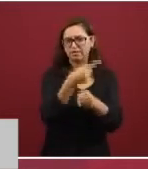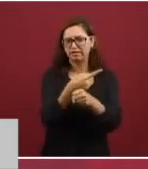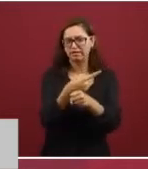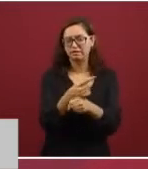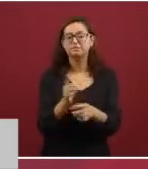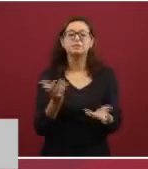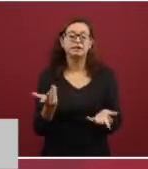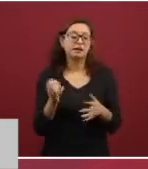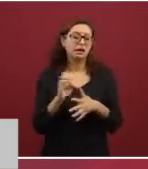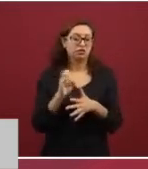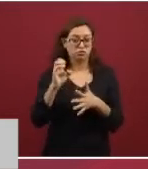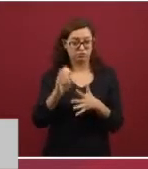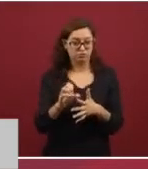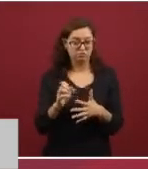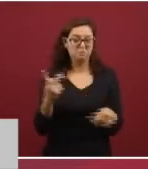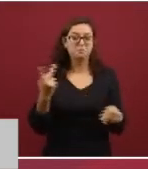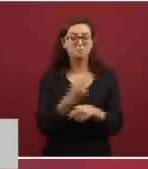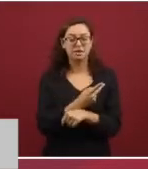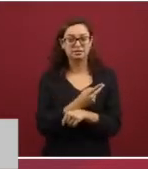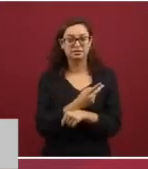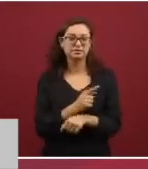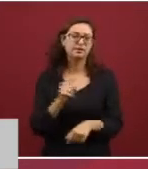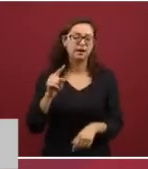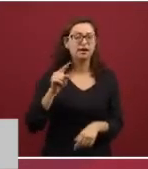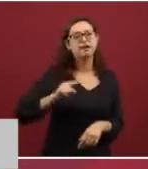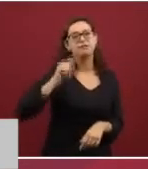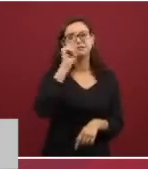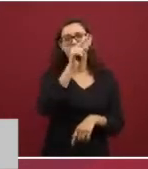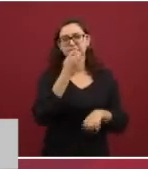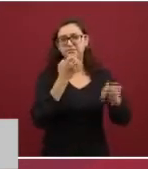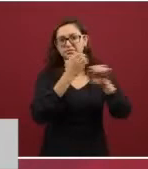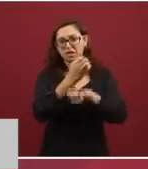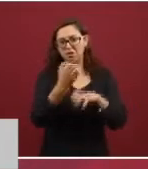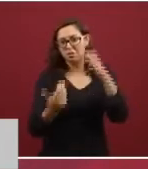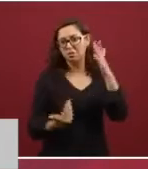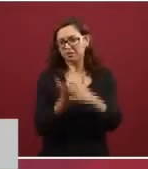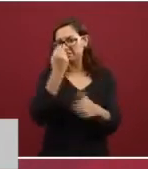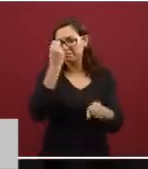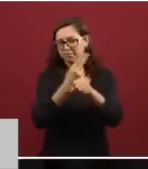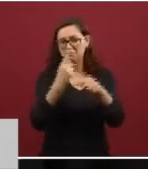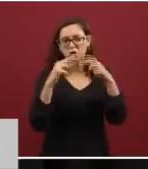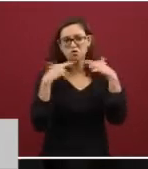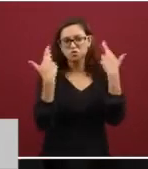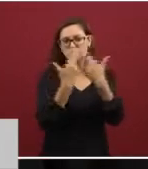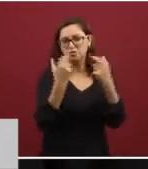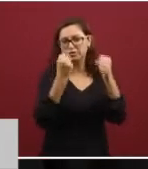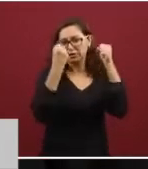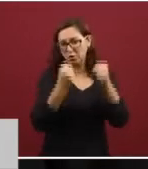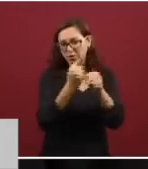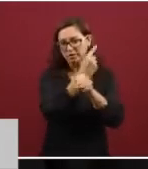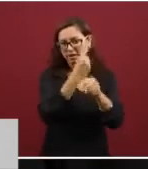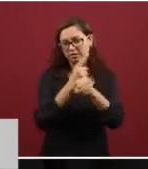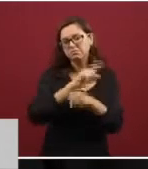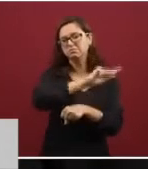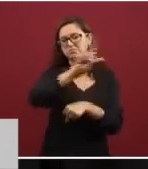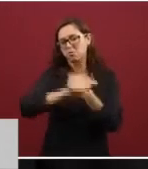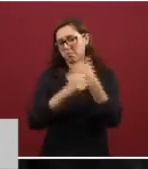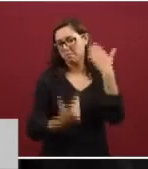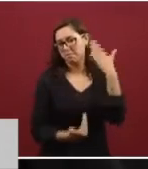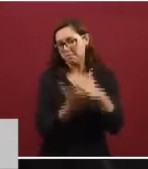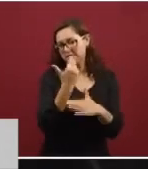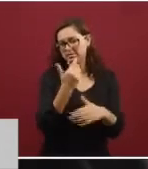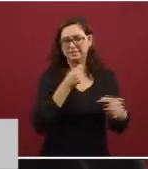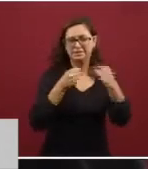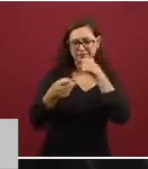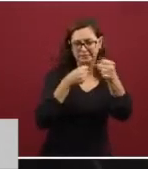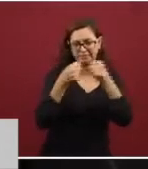Pide a los bancos que se autorregulen para evitar modificar el marco legal y hablará con el presidente de la Comisión Nacional Bancaria para que se canalicen las